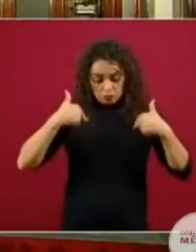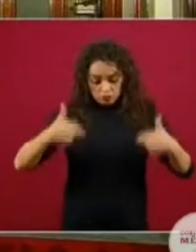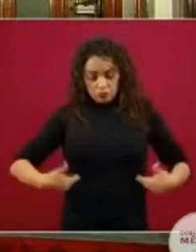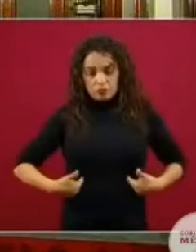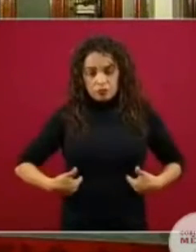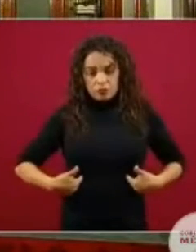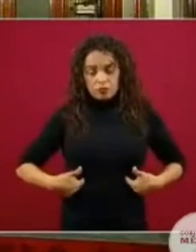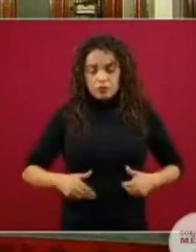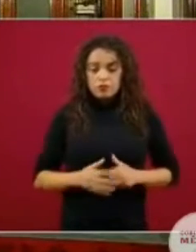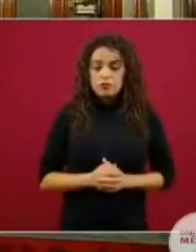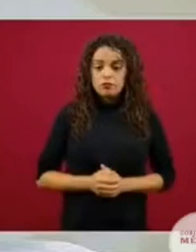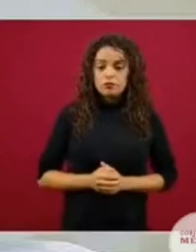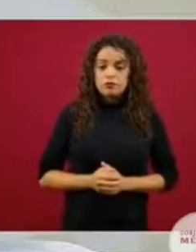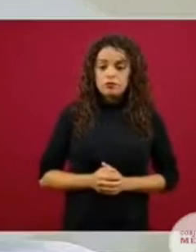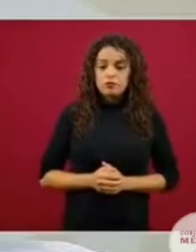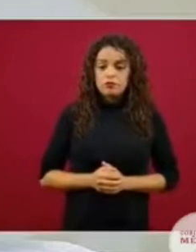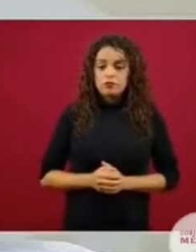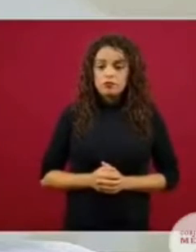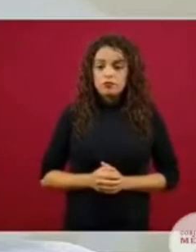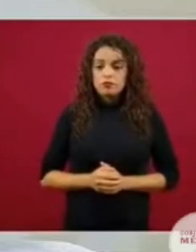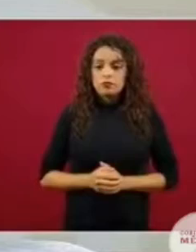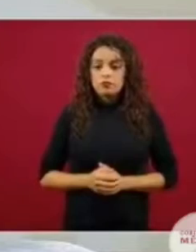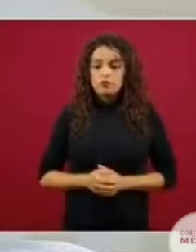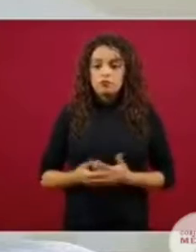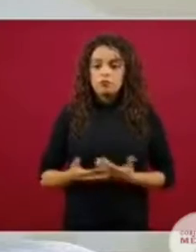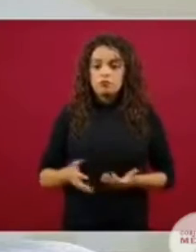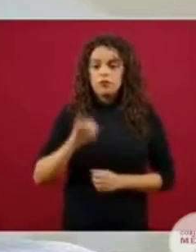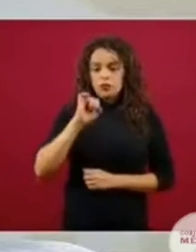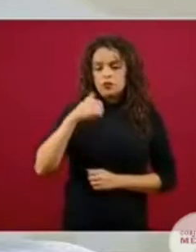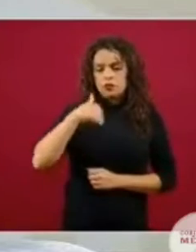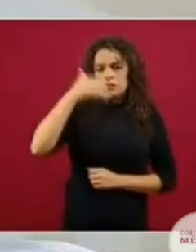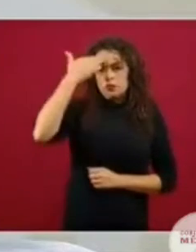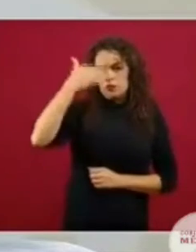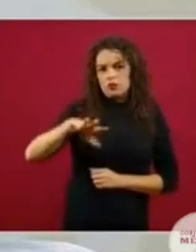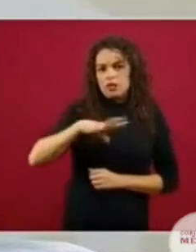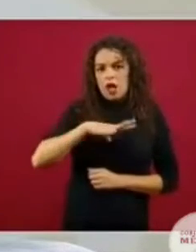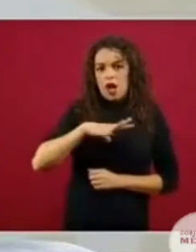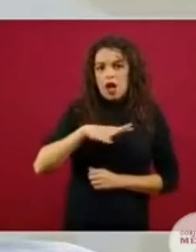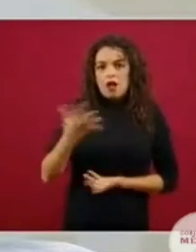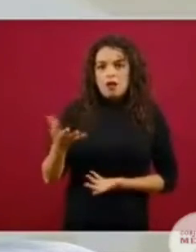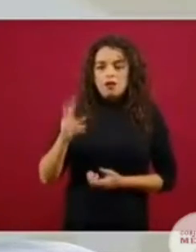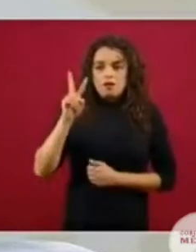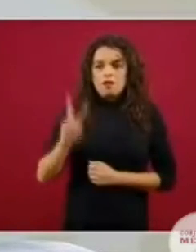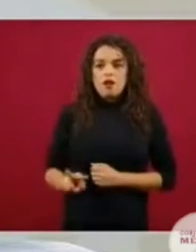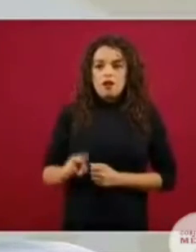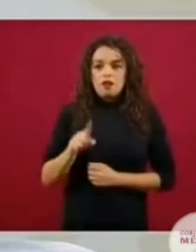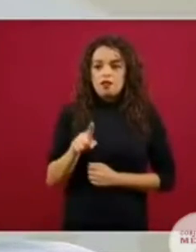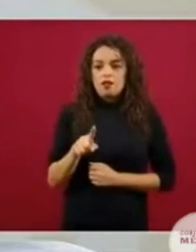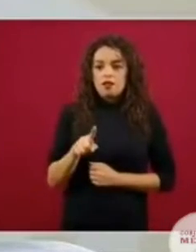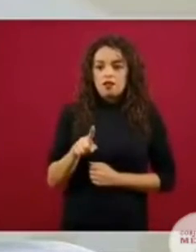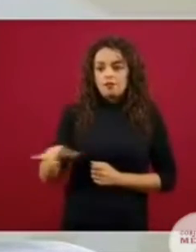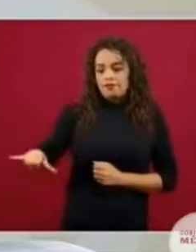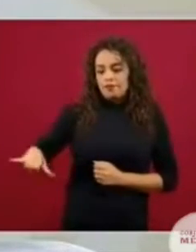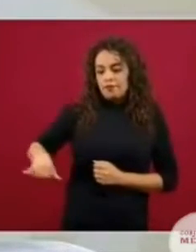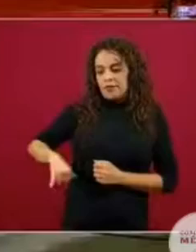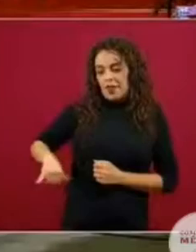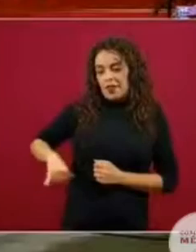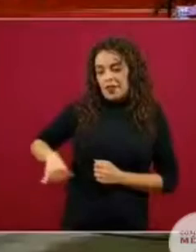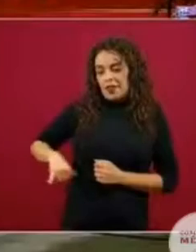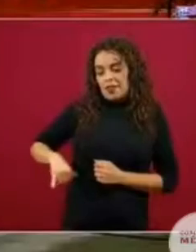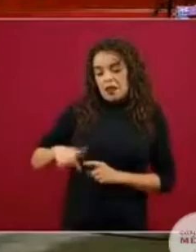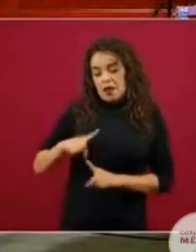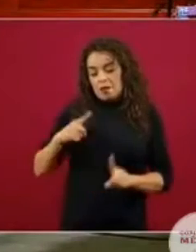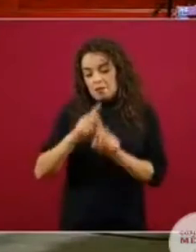momentos ríspidos y sí sé que también hay intereses diferentes a lo que es la esencia de la salud